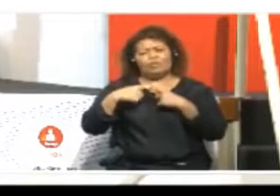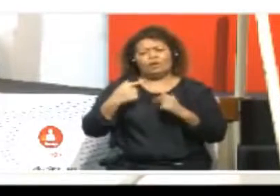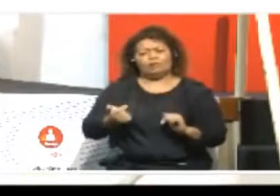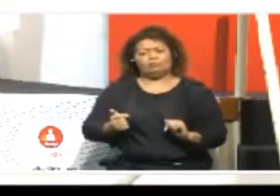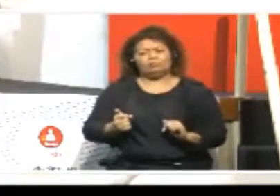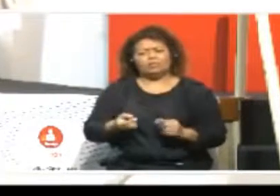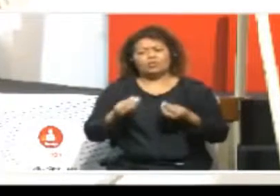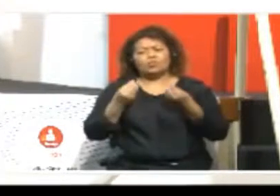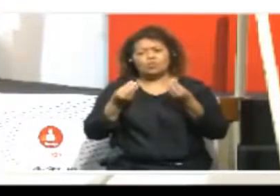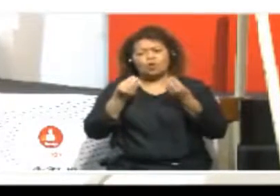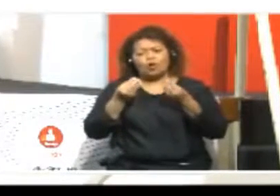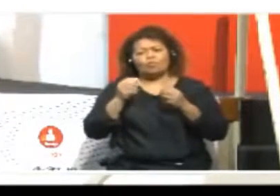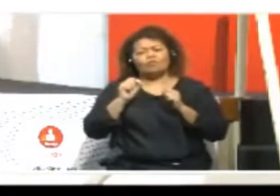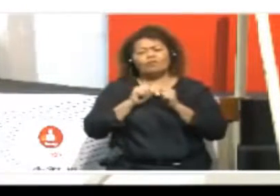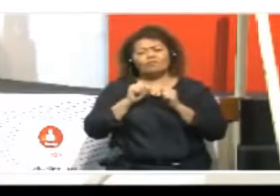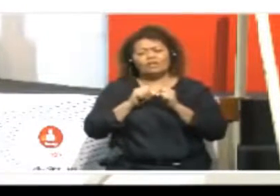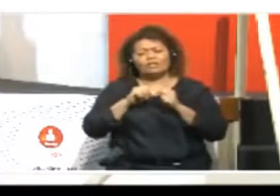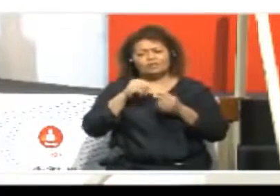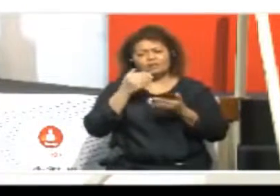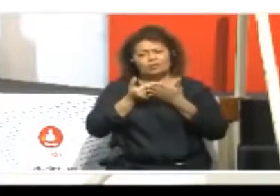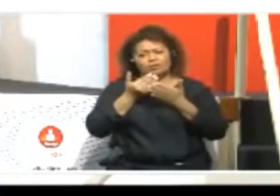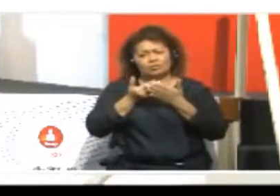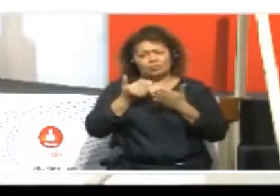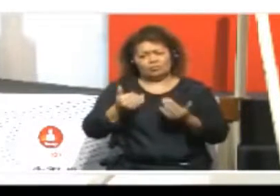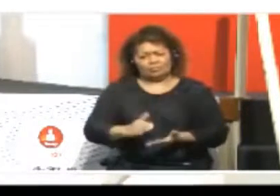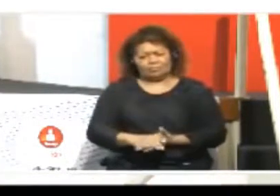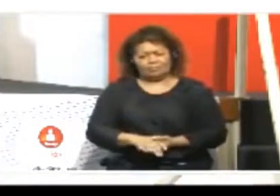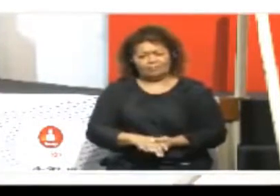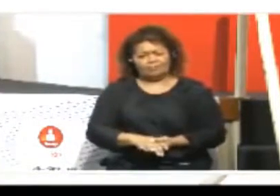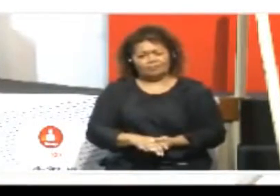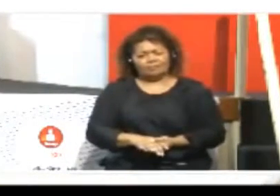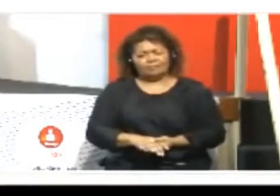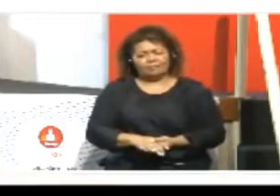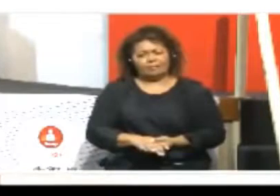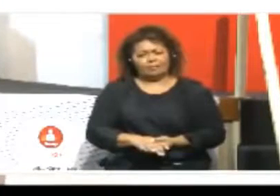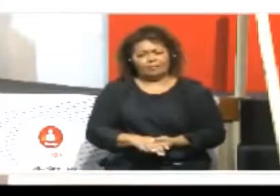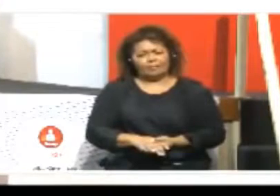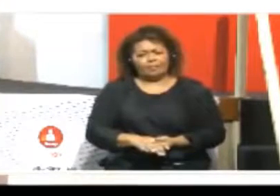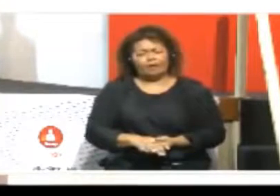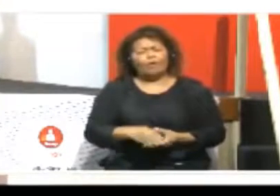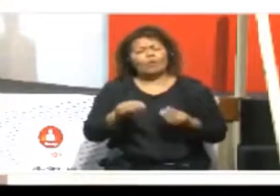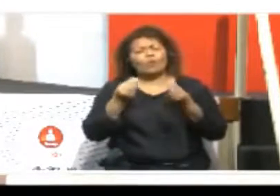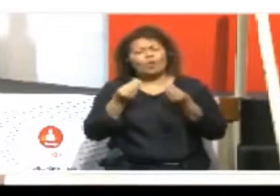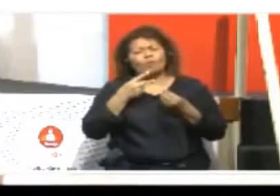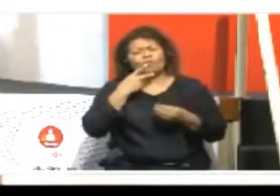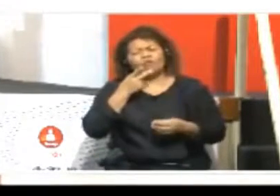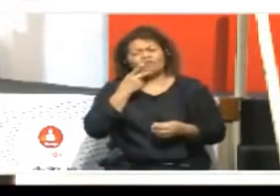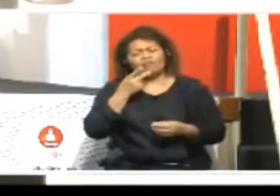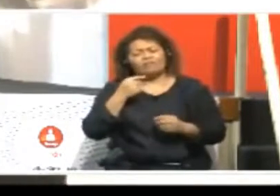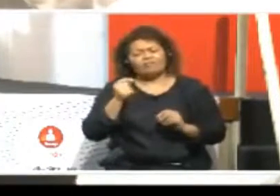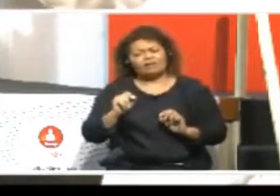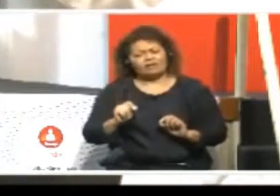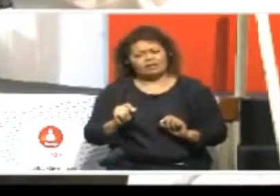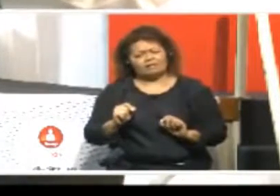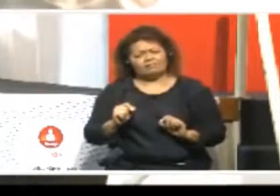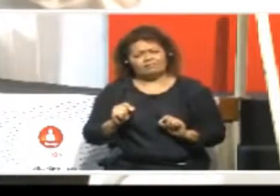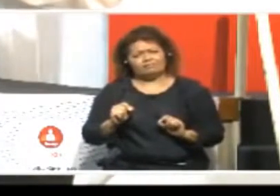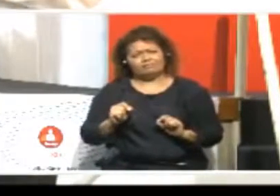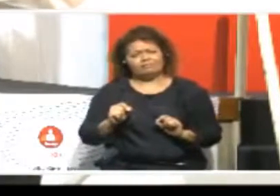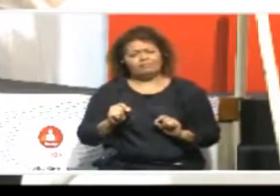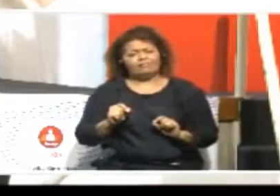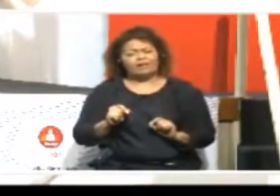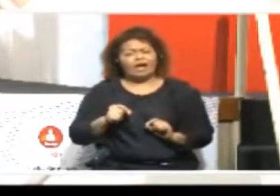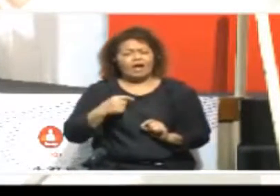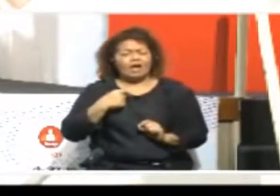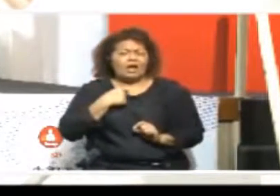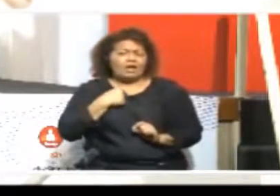favor. Qué tristeza que esto no esté. ¿Cómo hice? Entonces, tomé los 40 municipios